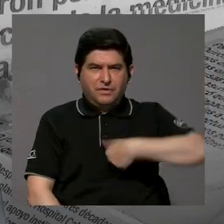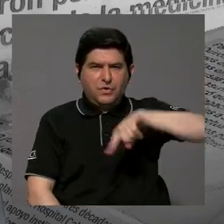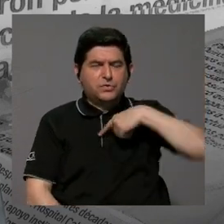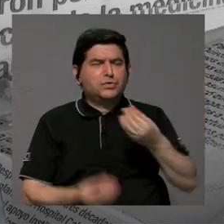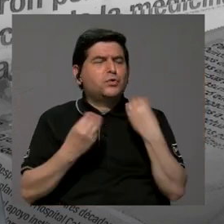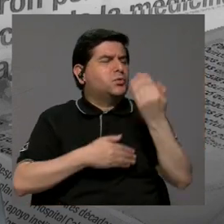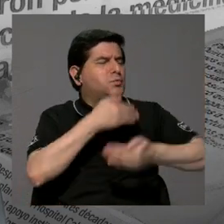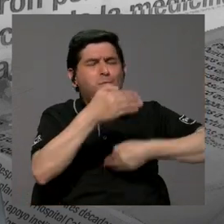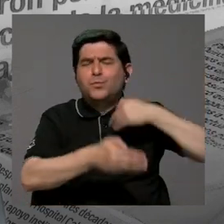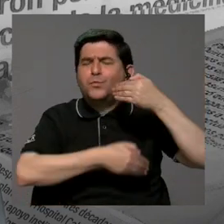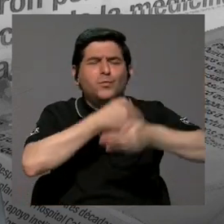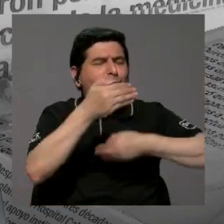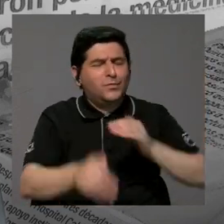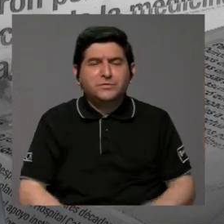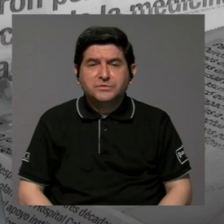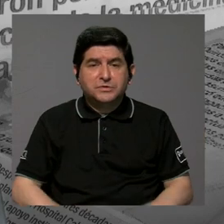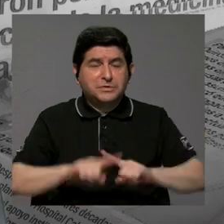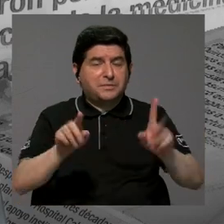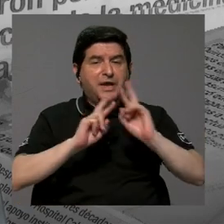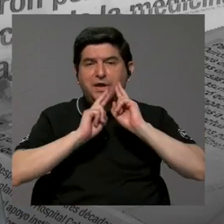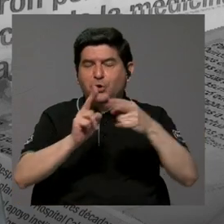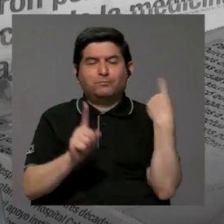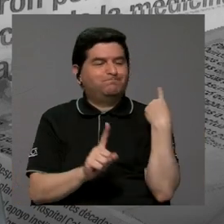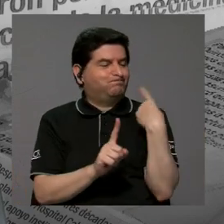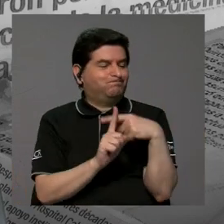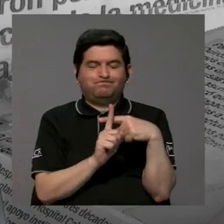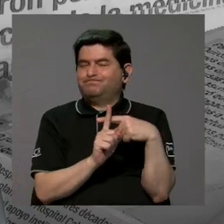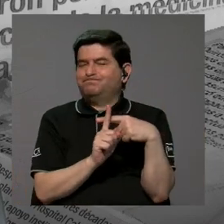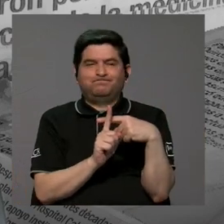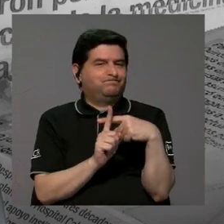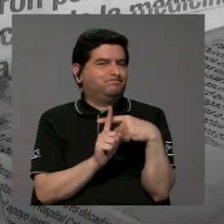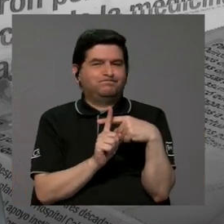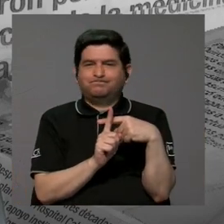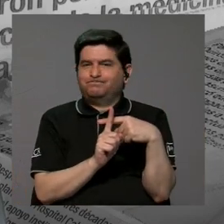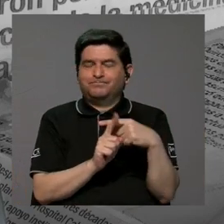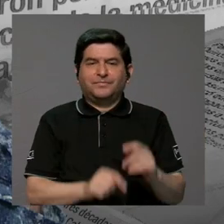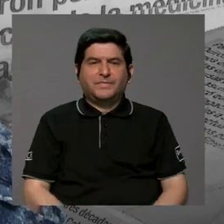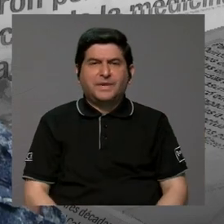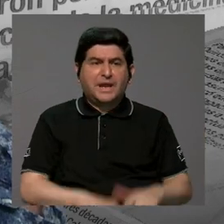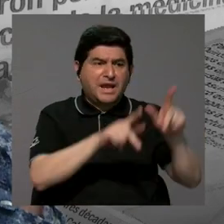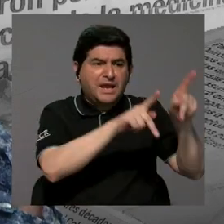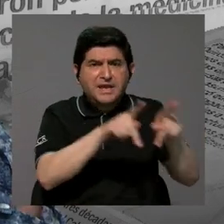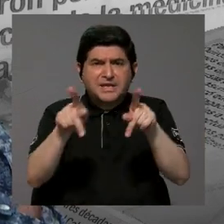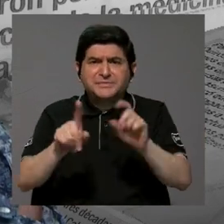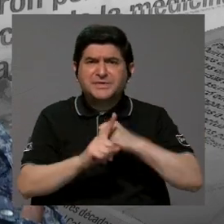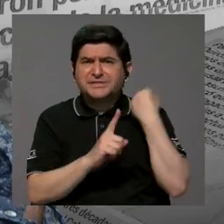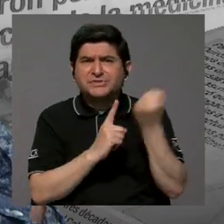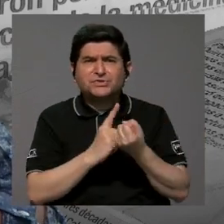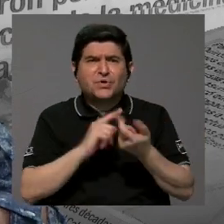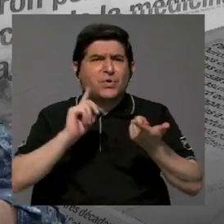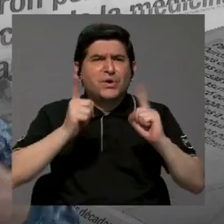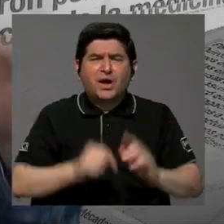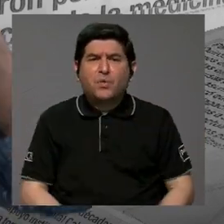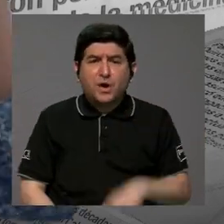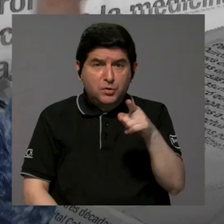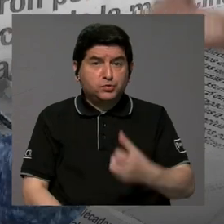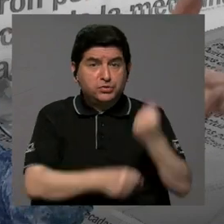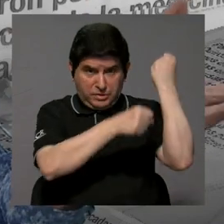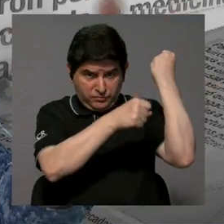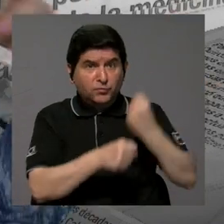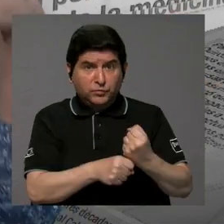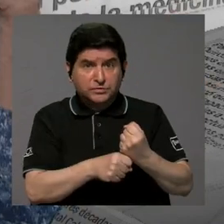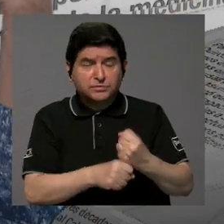hemos hecho muchas gestiones sin resultados positivos. ¿Cómo se encuentran los pacientes o la gente? Ustedes son